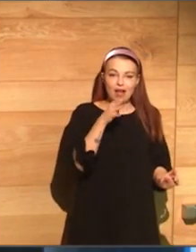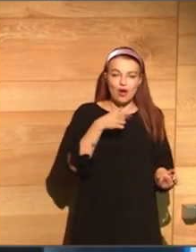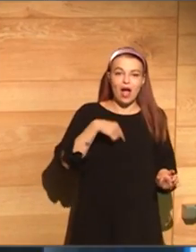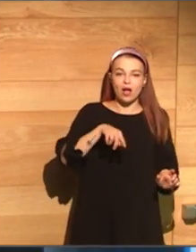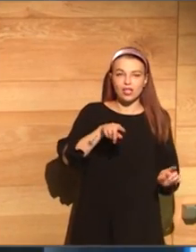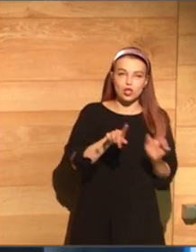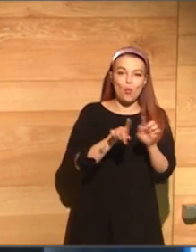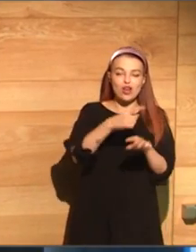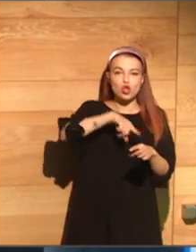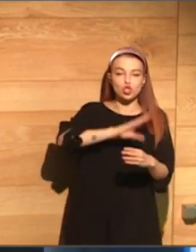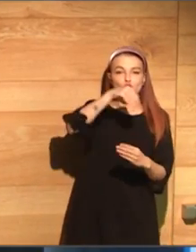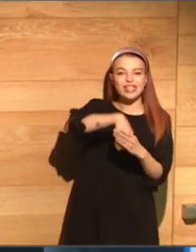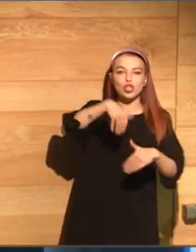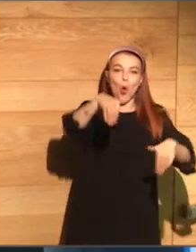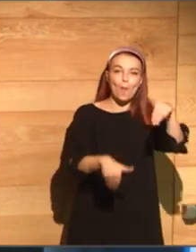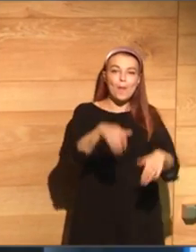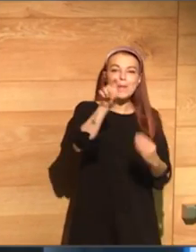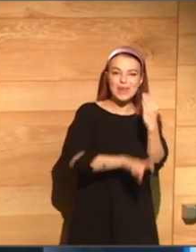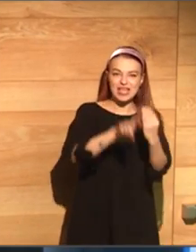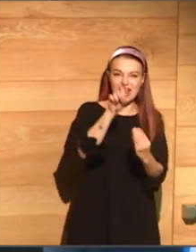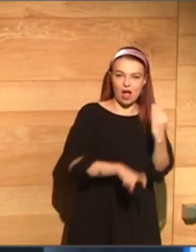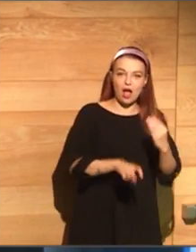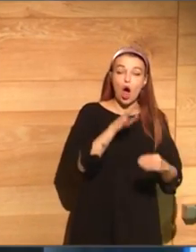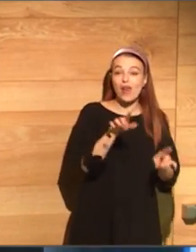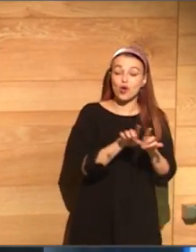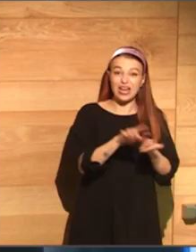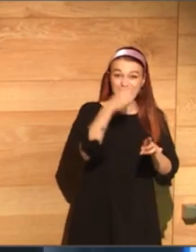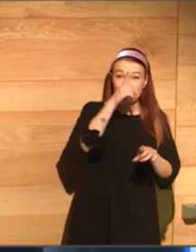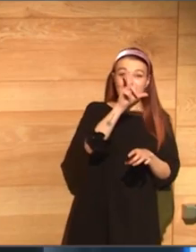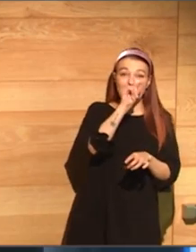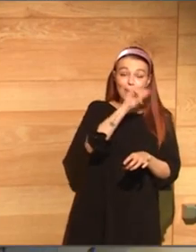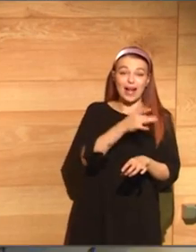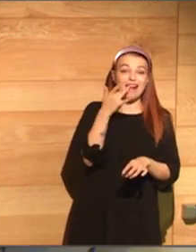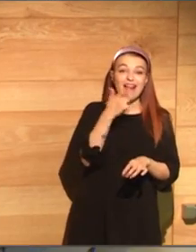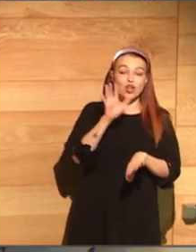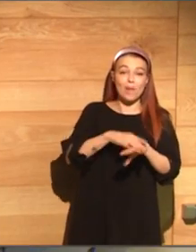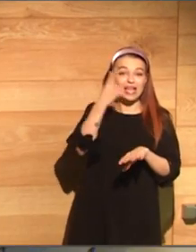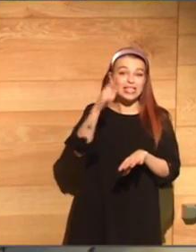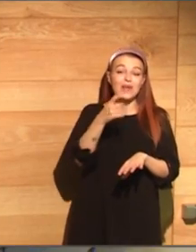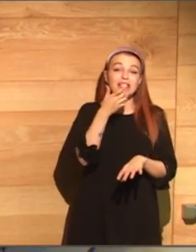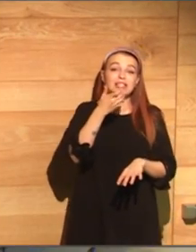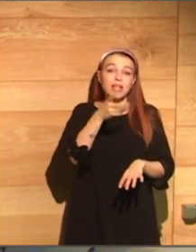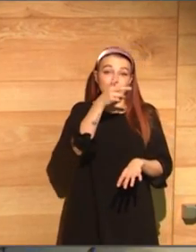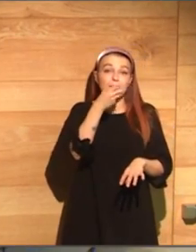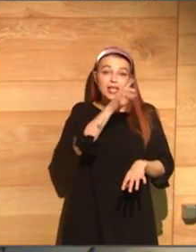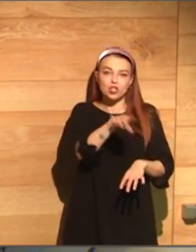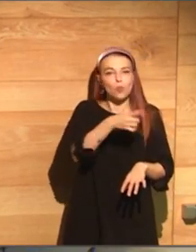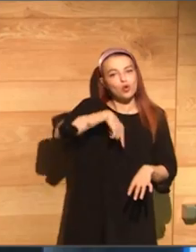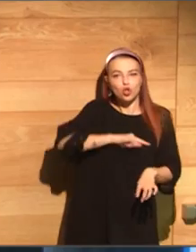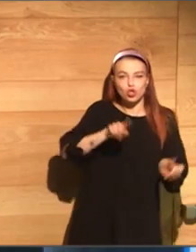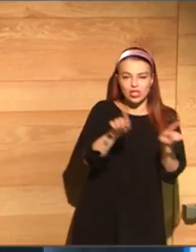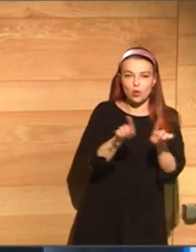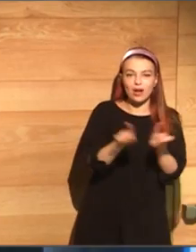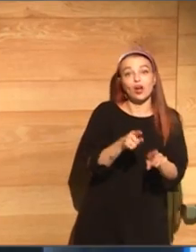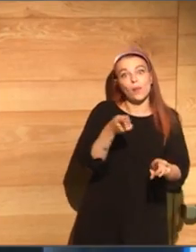Tierra. Que Grisú. Somos ahora mismo un canario, ¿no? Da Grisú a tope eso, ¿no? Claro, me imagino que también según lo que pagas te da más